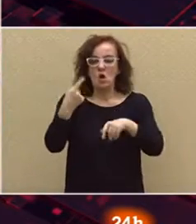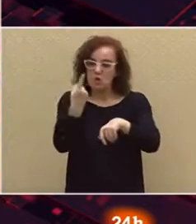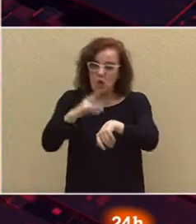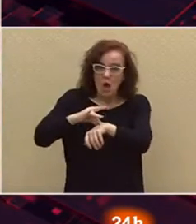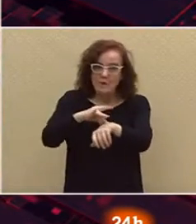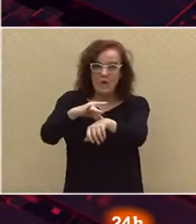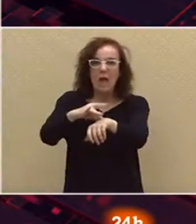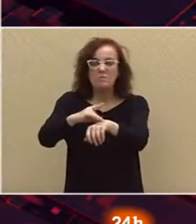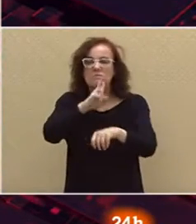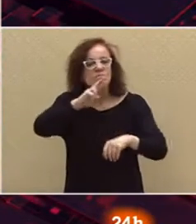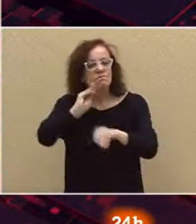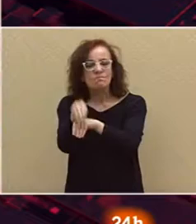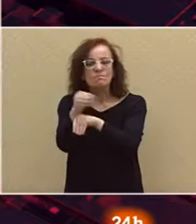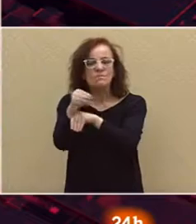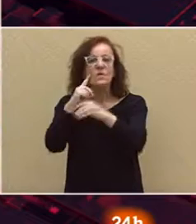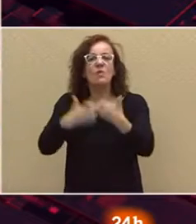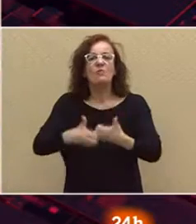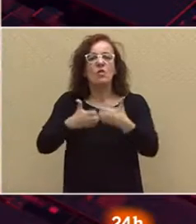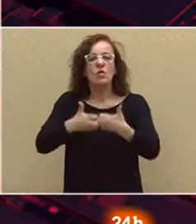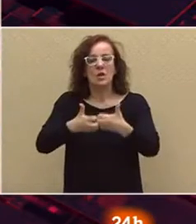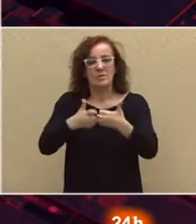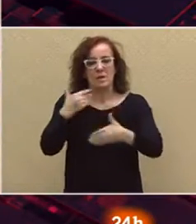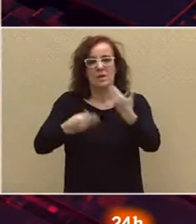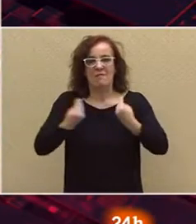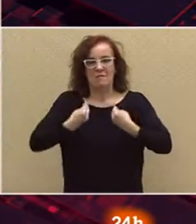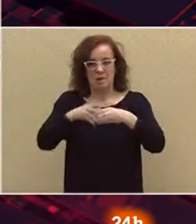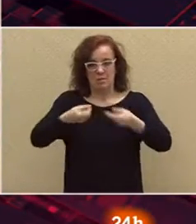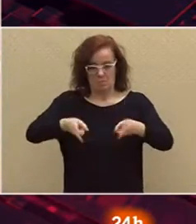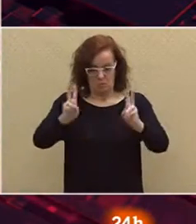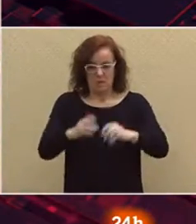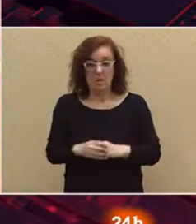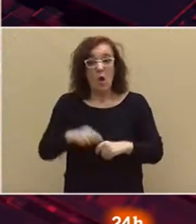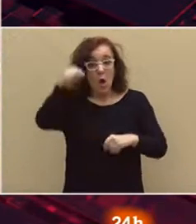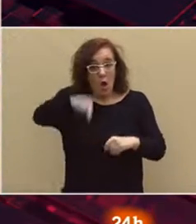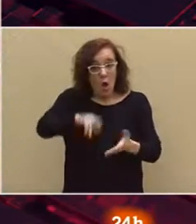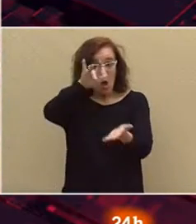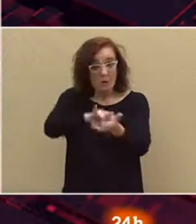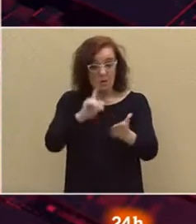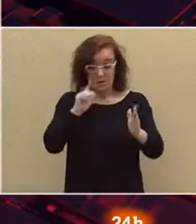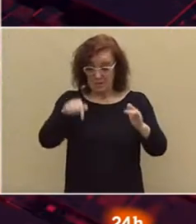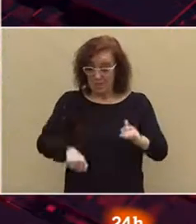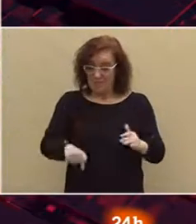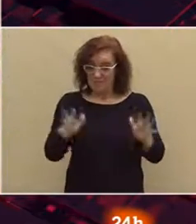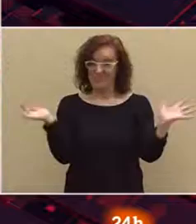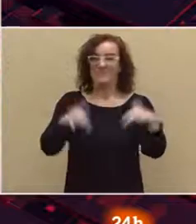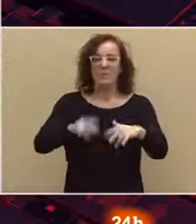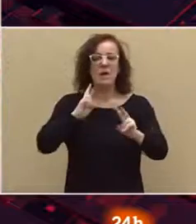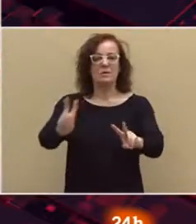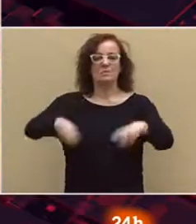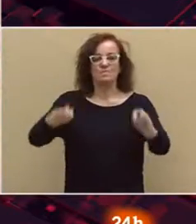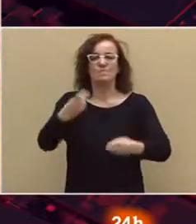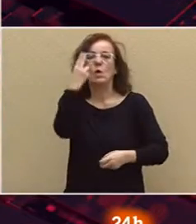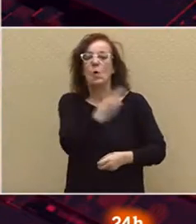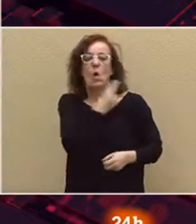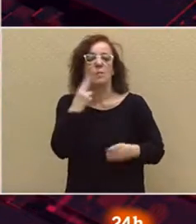preservar el normal funcionamiento de nuestra vida democrática. Y hoy estamos aquí para renovar nuestro compromiso todos con